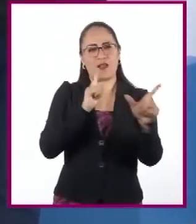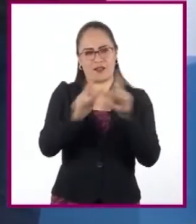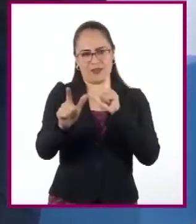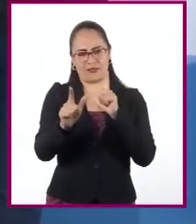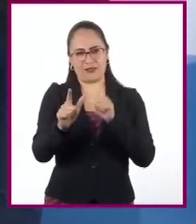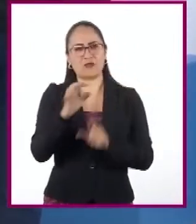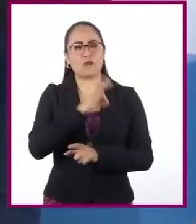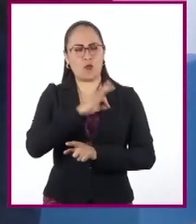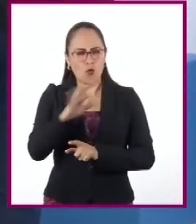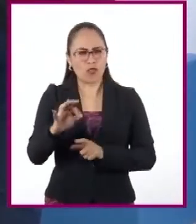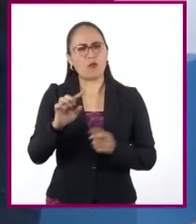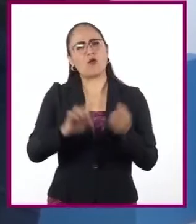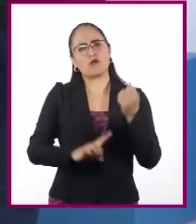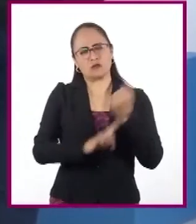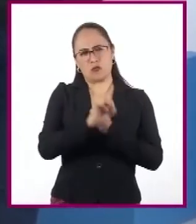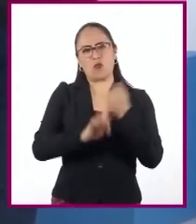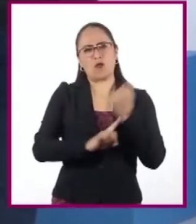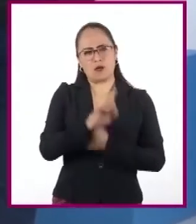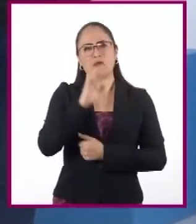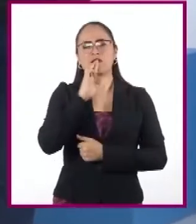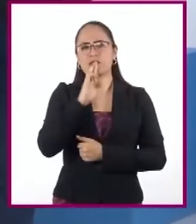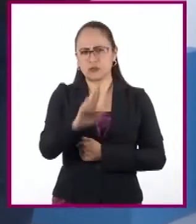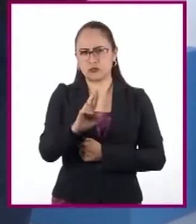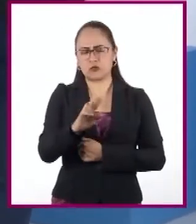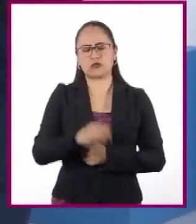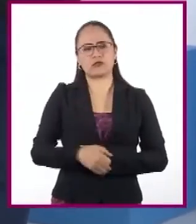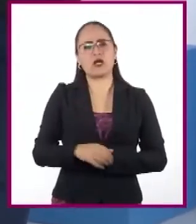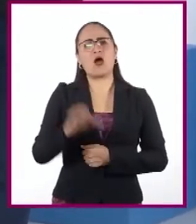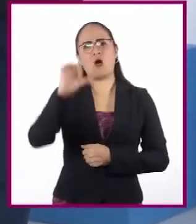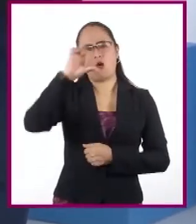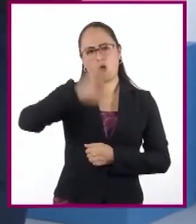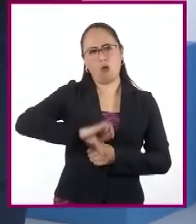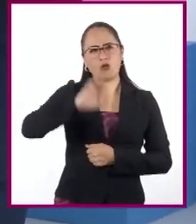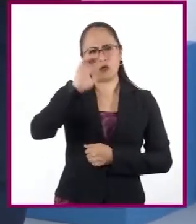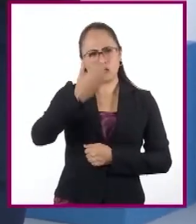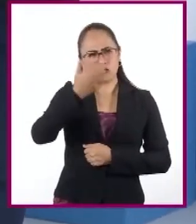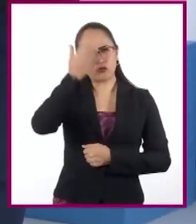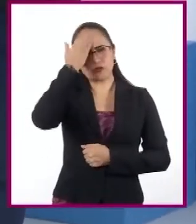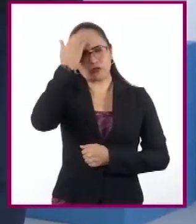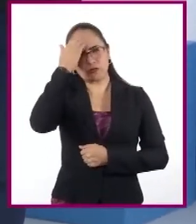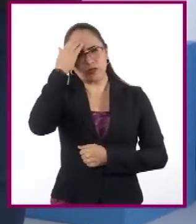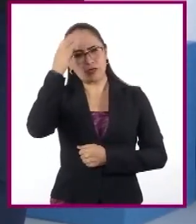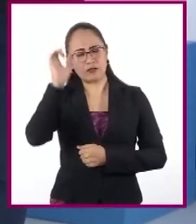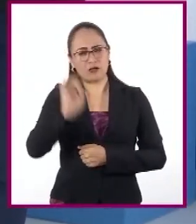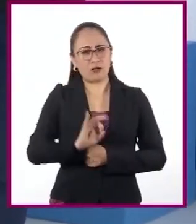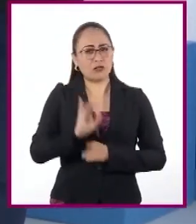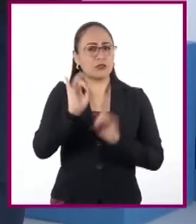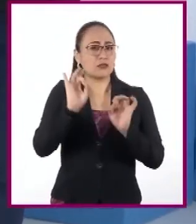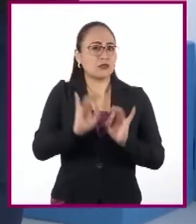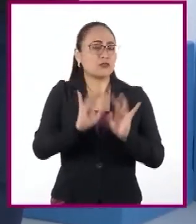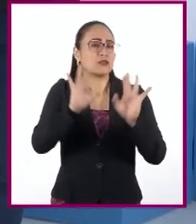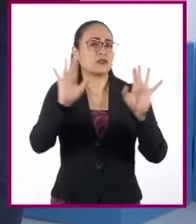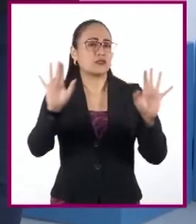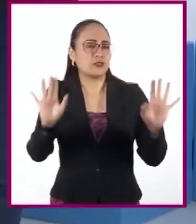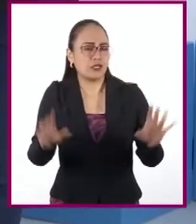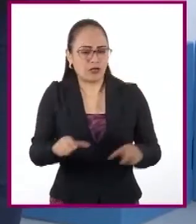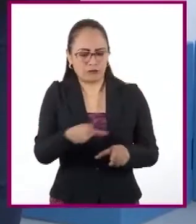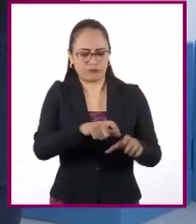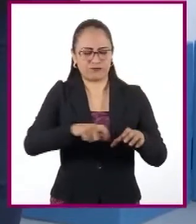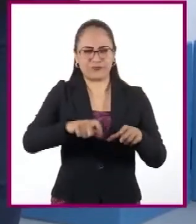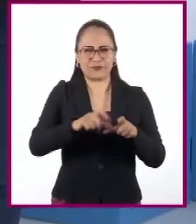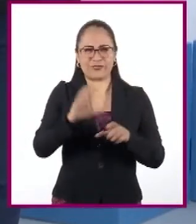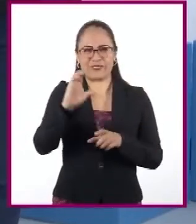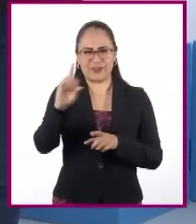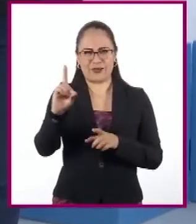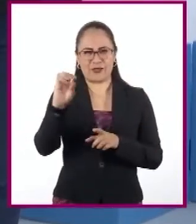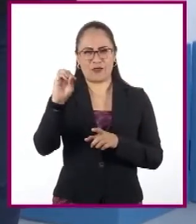resolver problemas, pero hoy utilizaremos estos conocimientos para adivinar una ficha del dominó que tenemos en